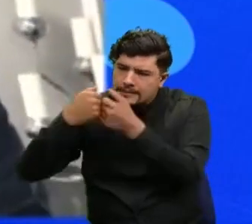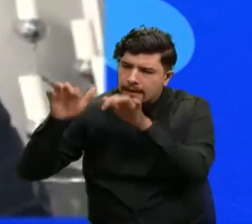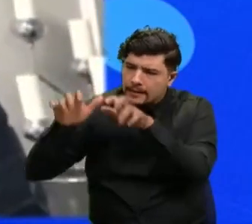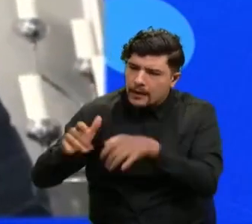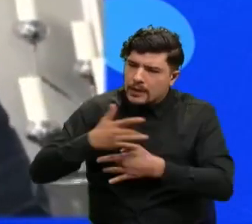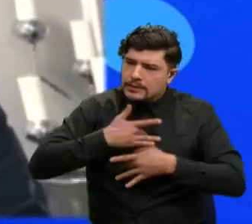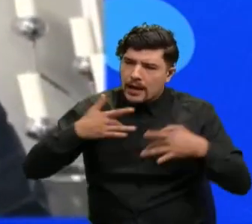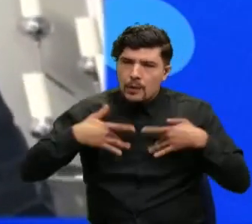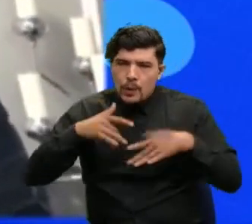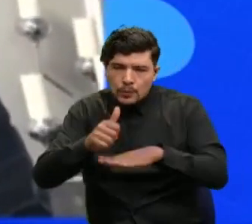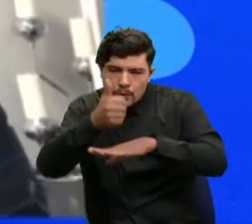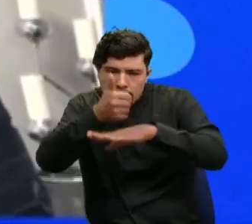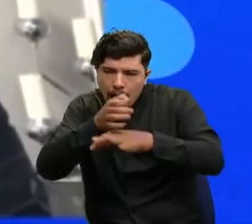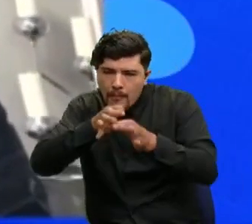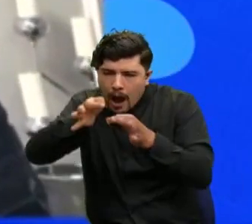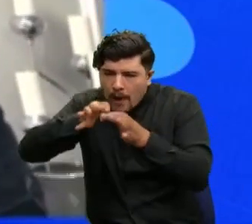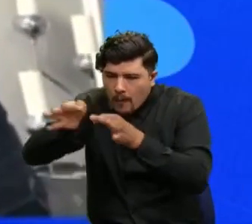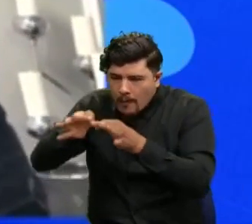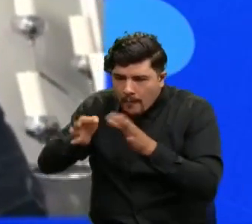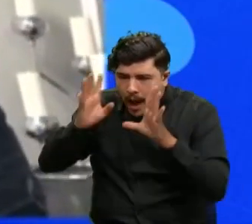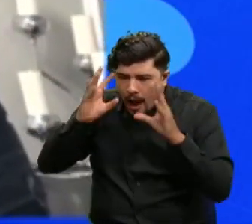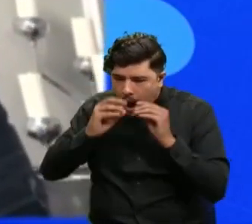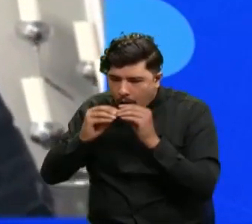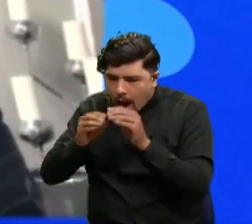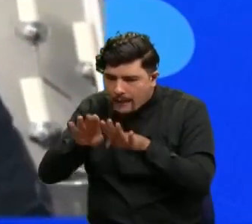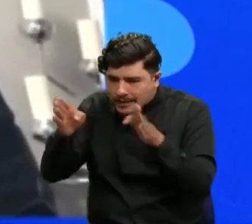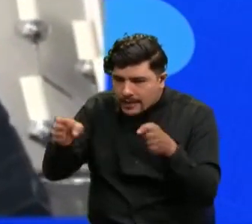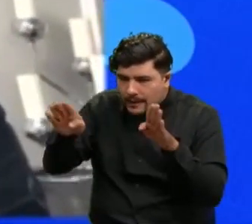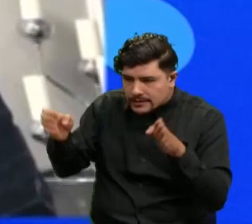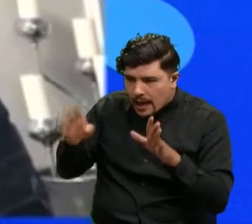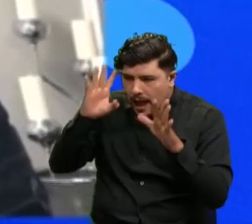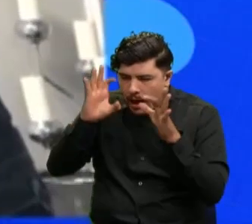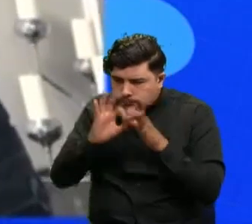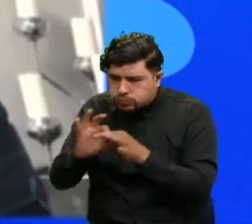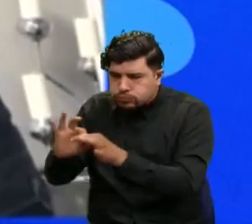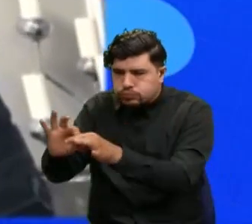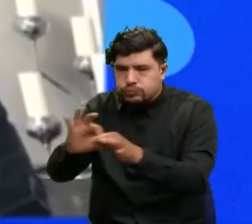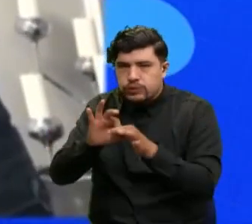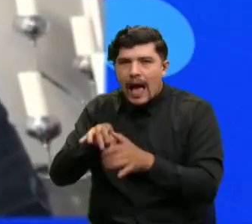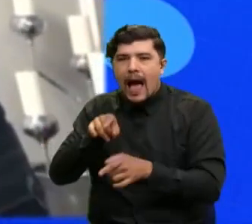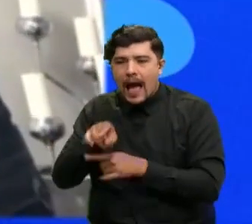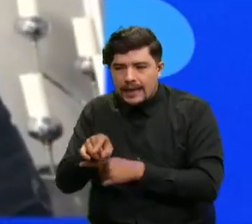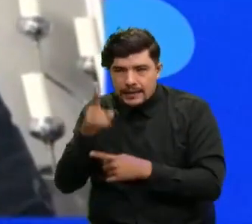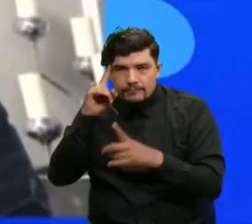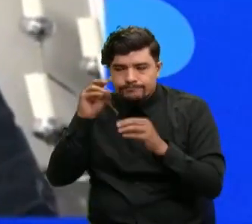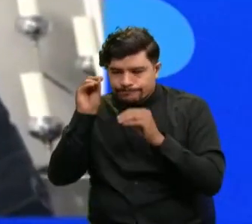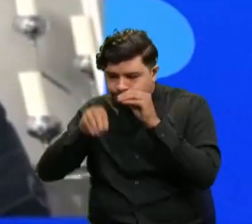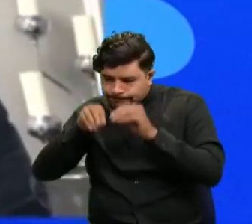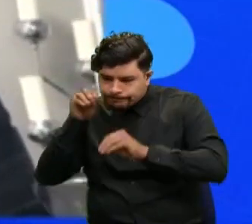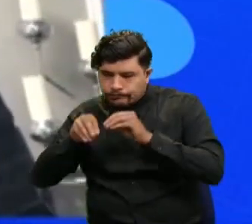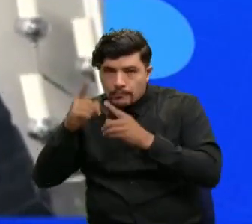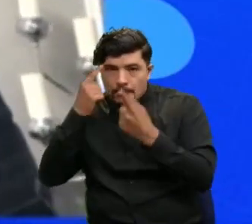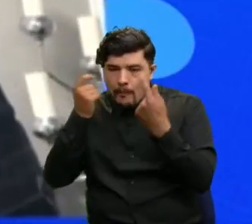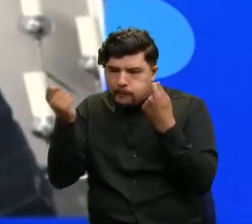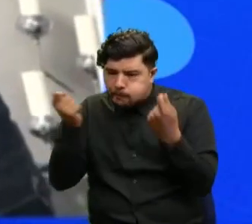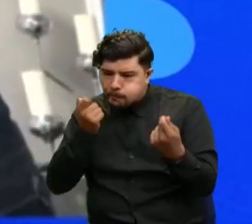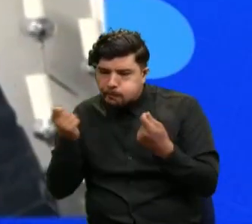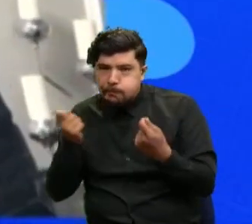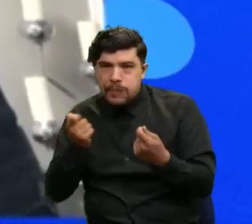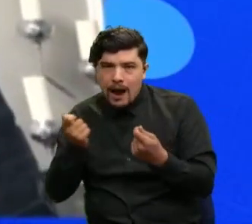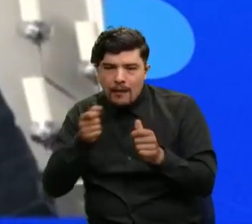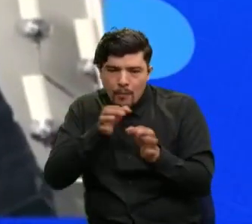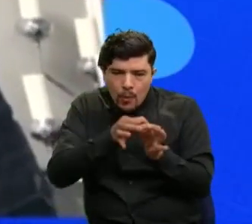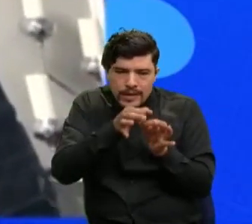locales, para que ahí en esas mesas de coordinación permanente se establezcan las tácticas y las estrategias